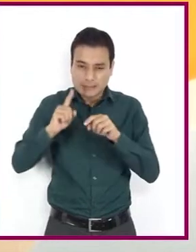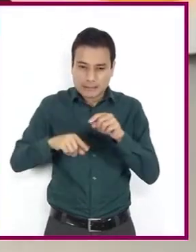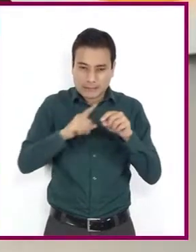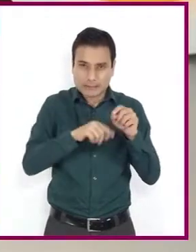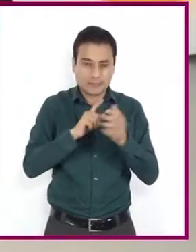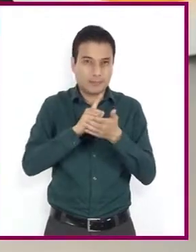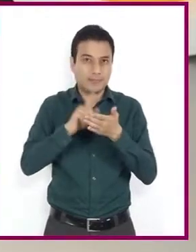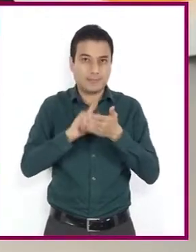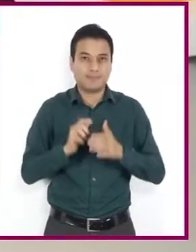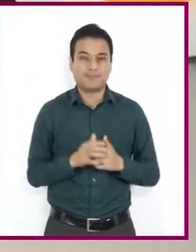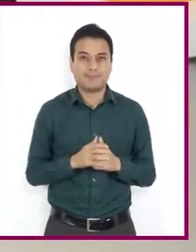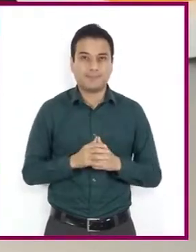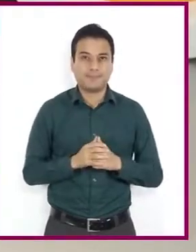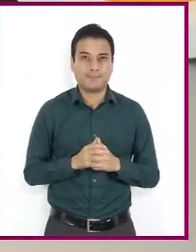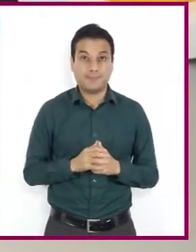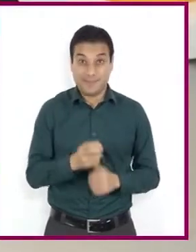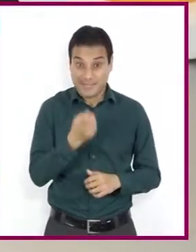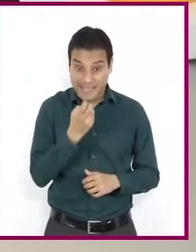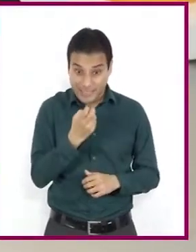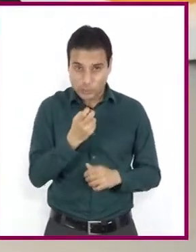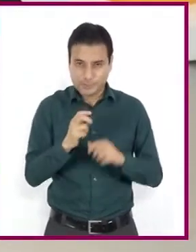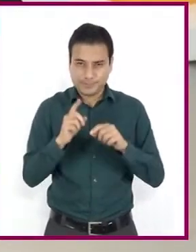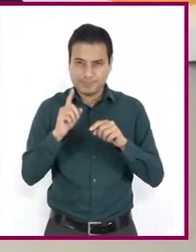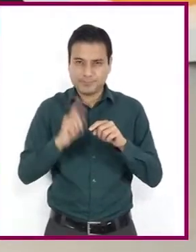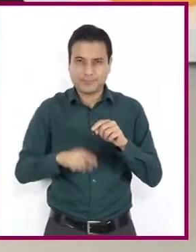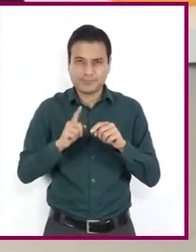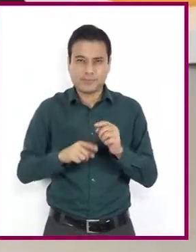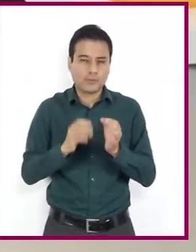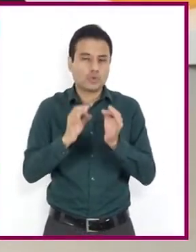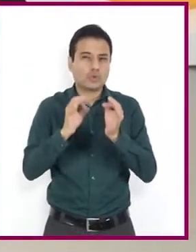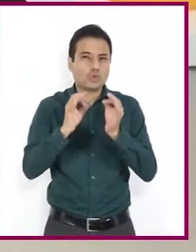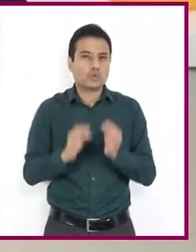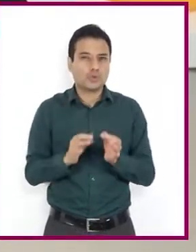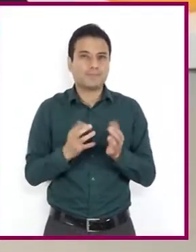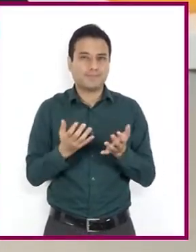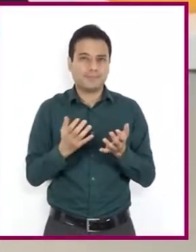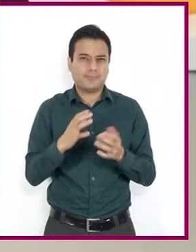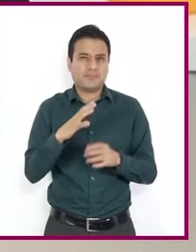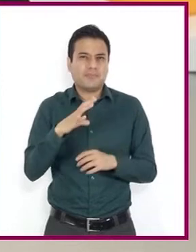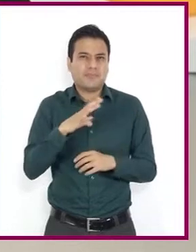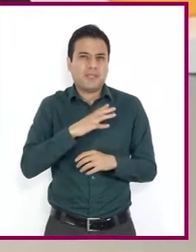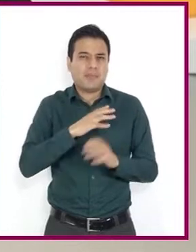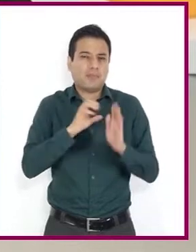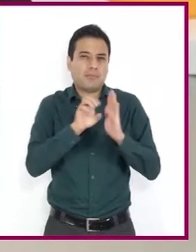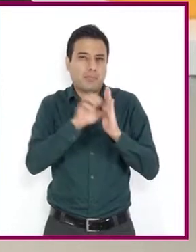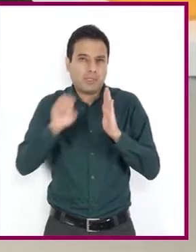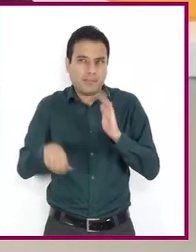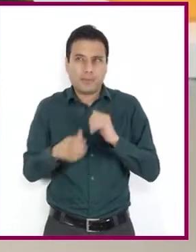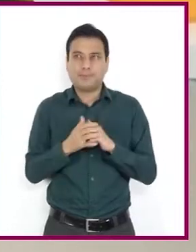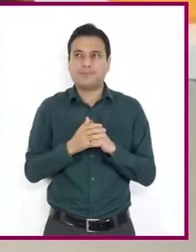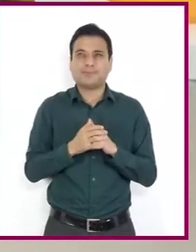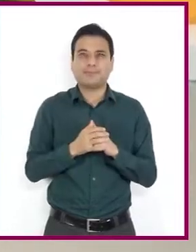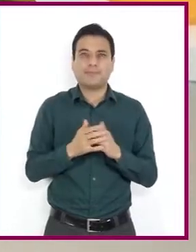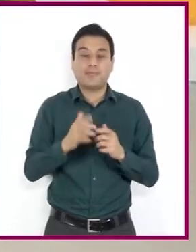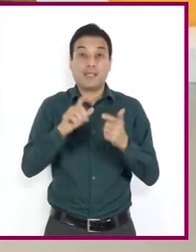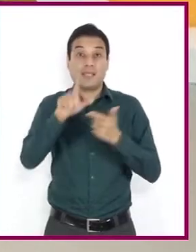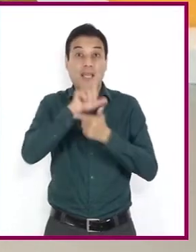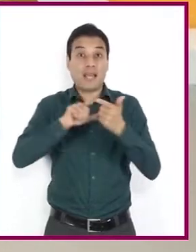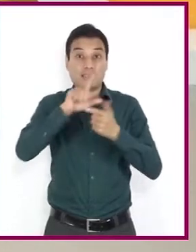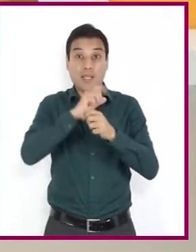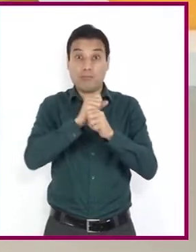enfermedades. Este tipo de ondas se producen de forma natural en eventos astronómicos, como las explosiones de las